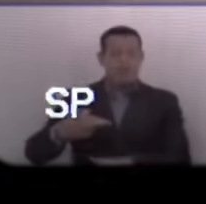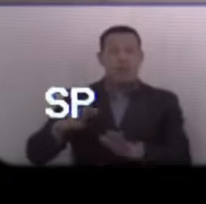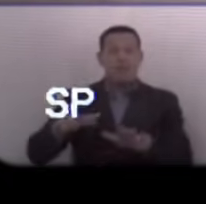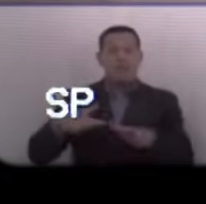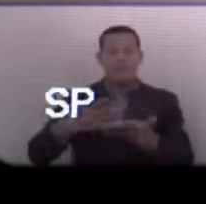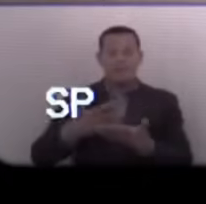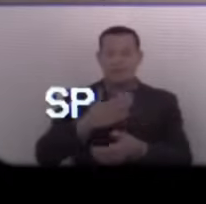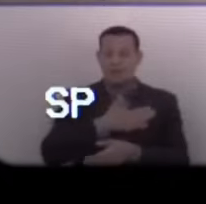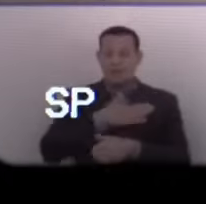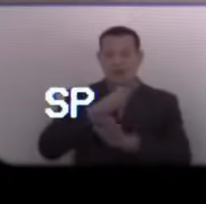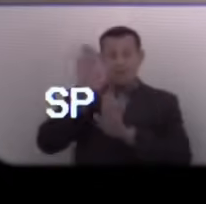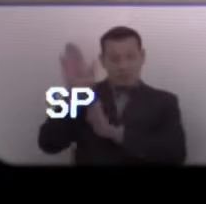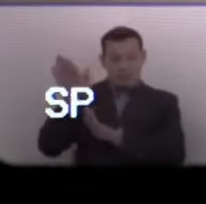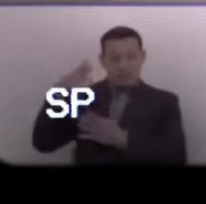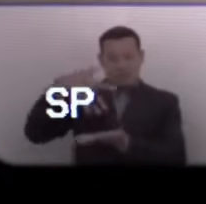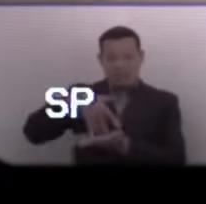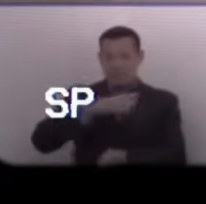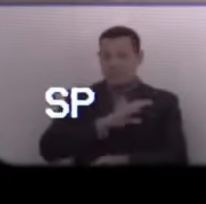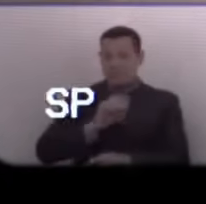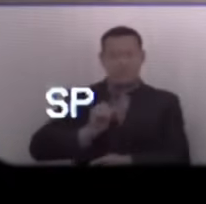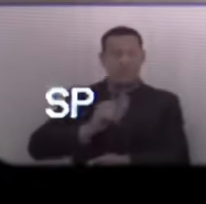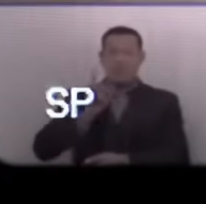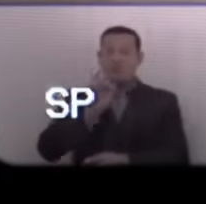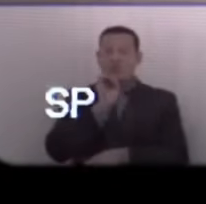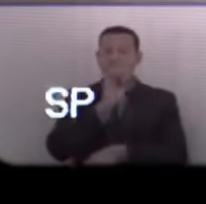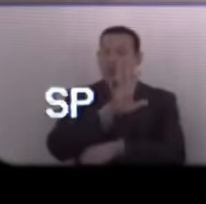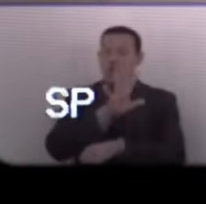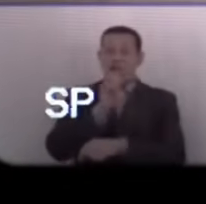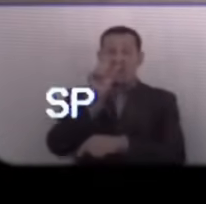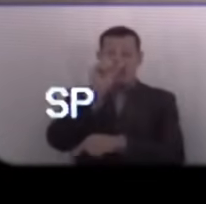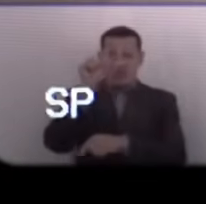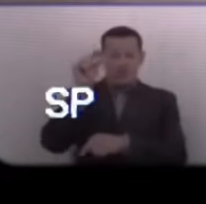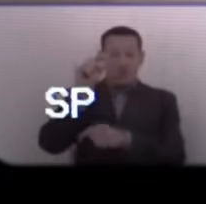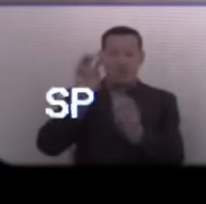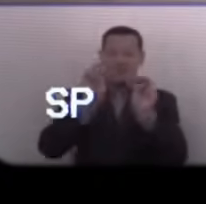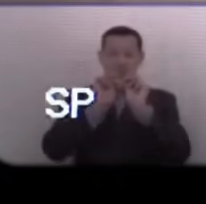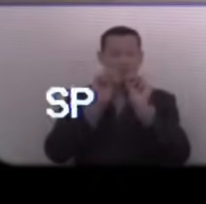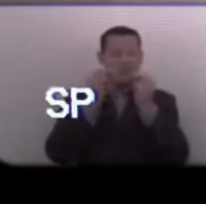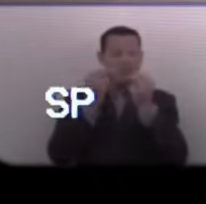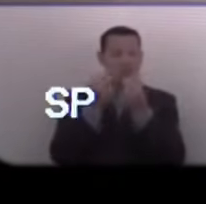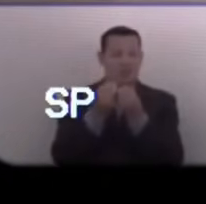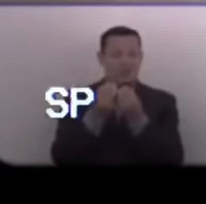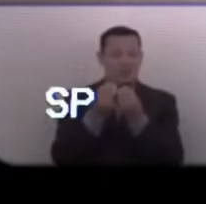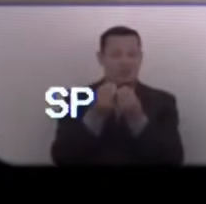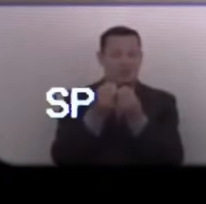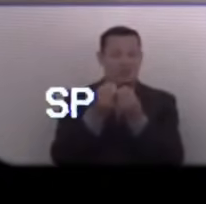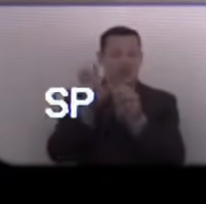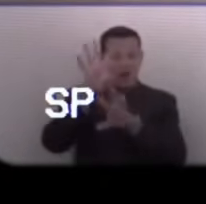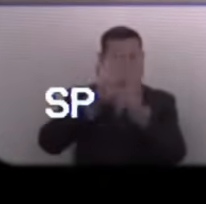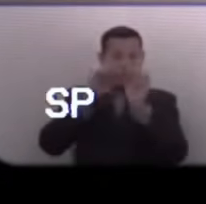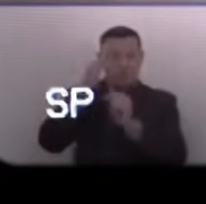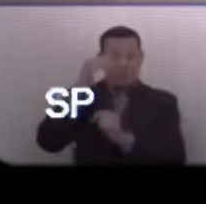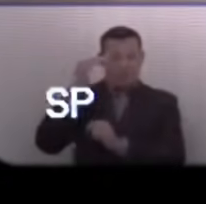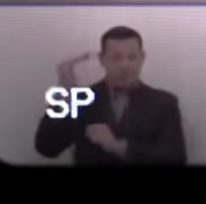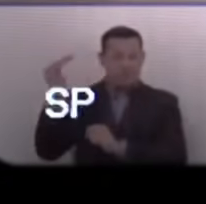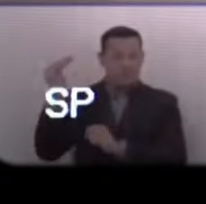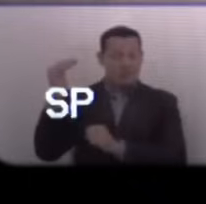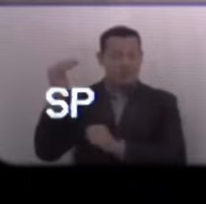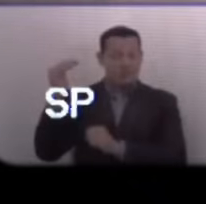para que tengan respeto por la población salvadoreña y dejen de hablar en nombre de los terroristas. Hay países